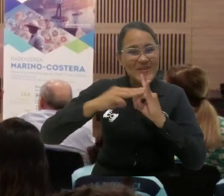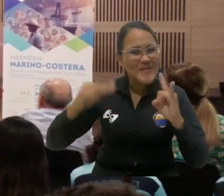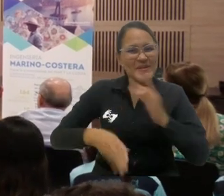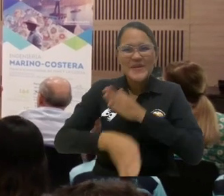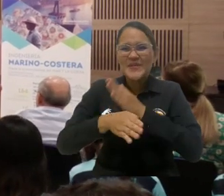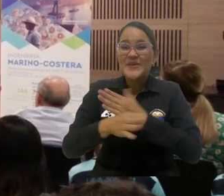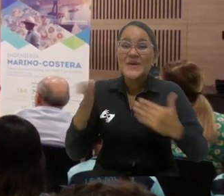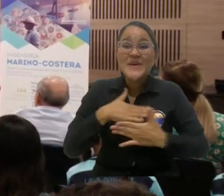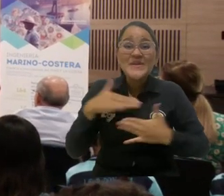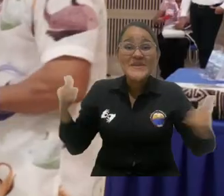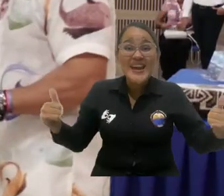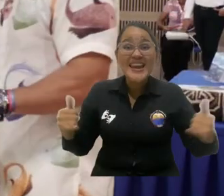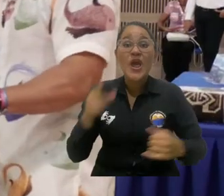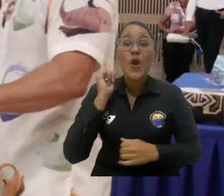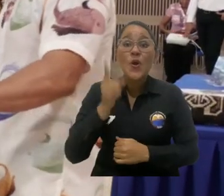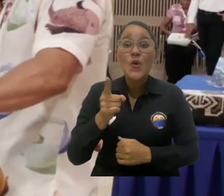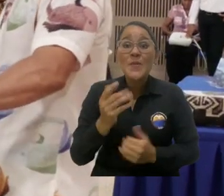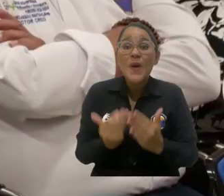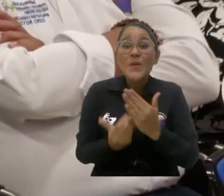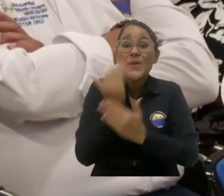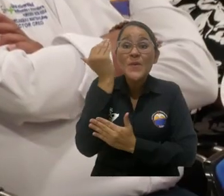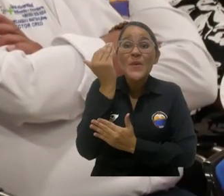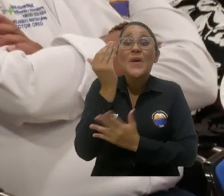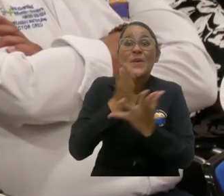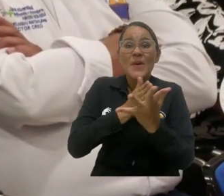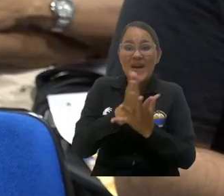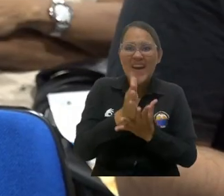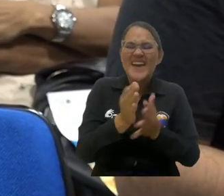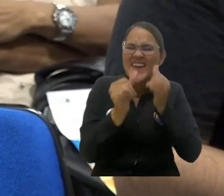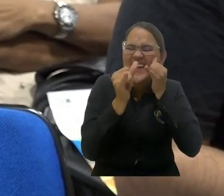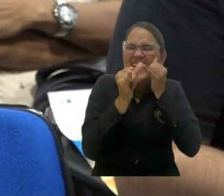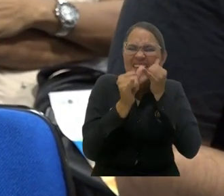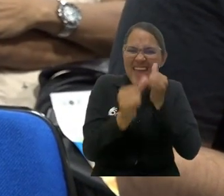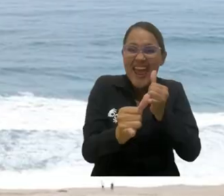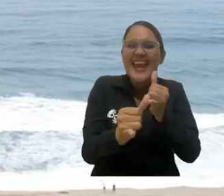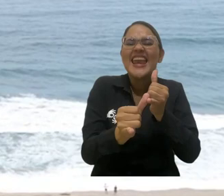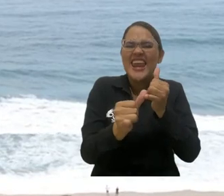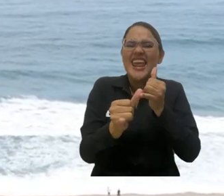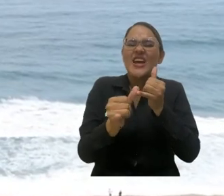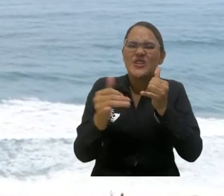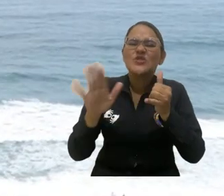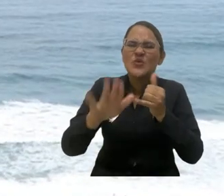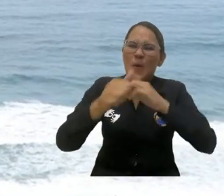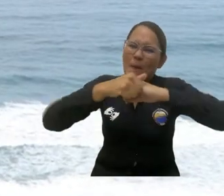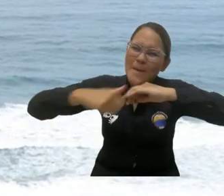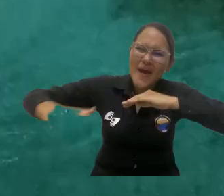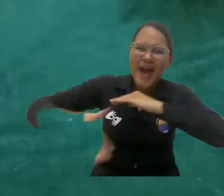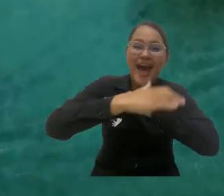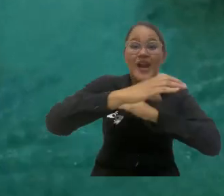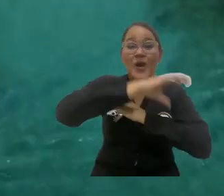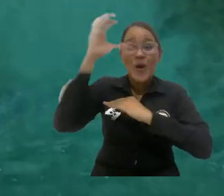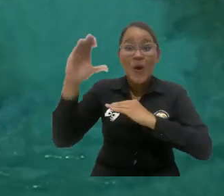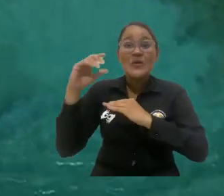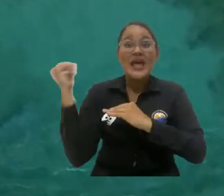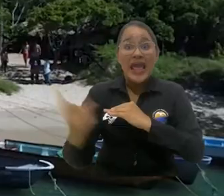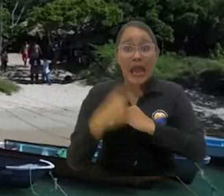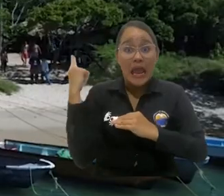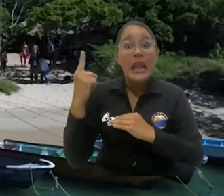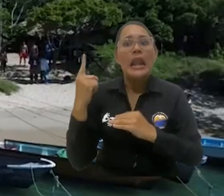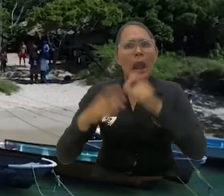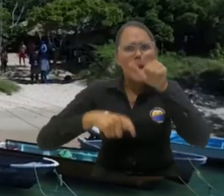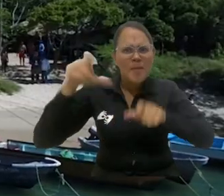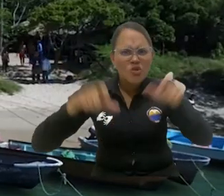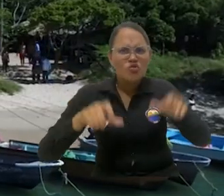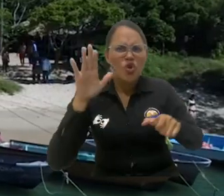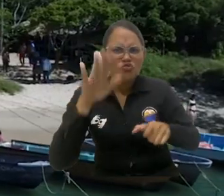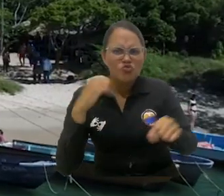En la Universidad del Magdalena seguimos felices por el lanzamiento del nuevo programa de Ingeniería Marino-Costera, la apuesta académica que también